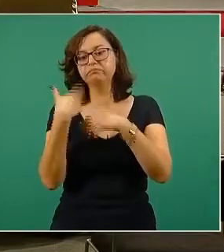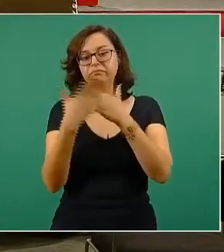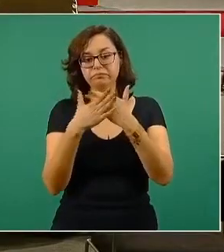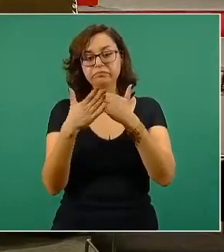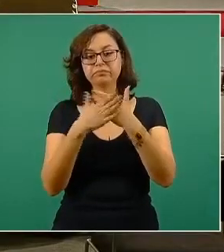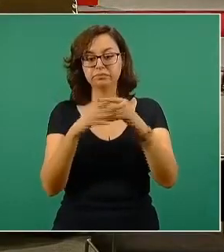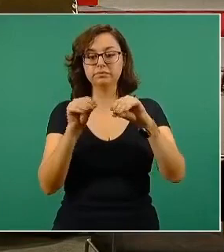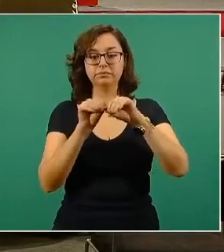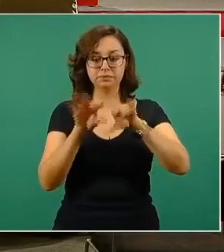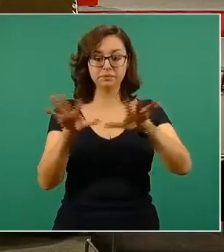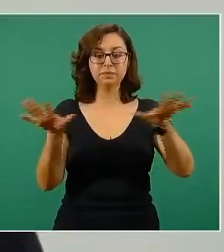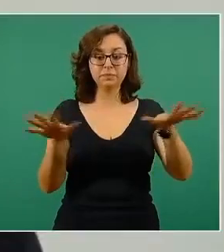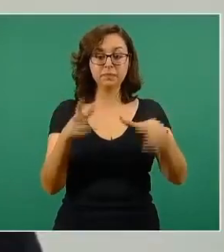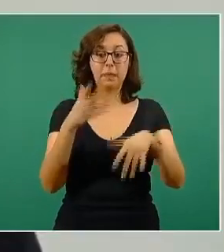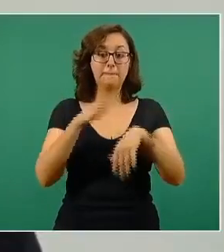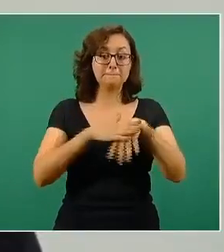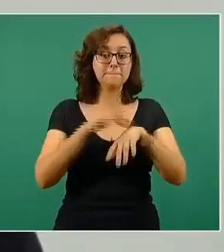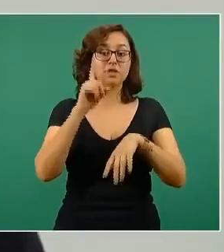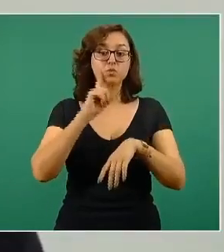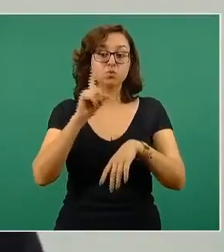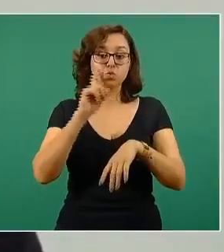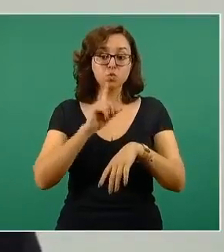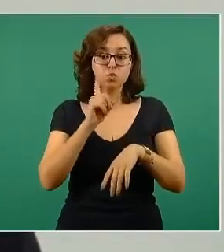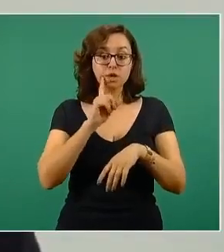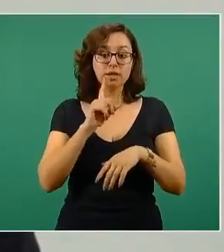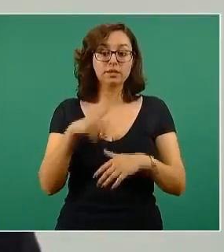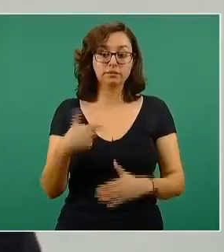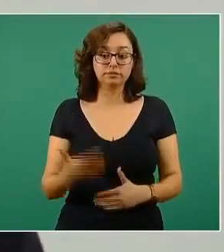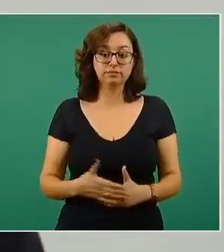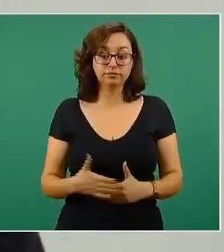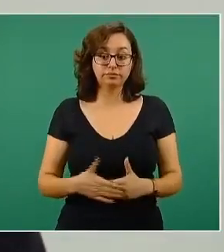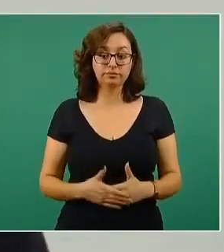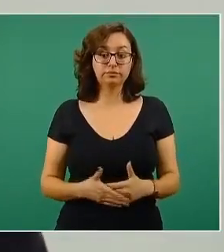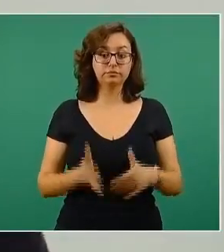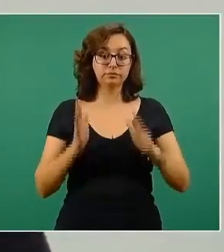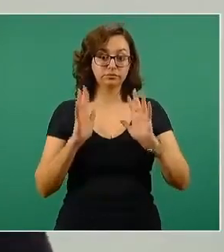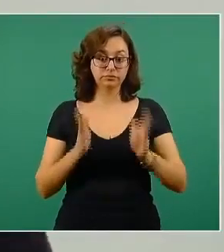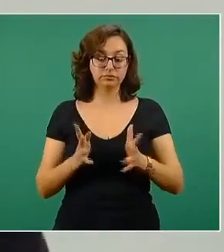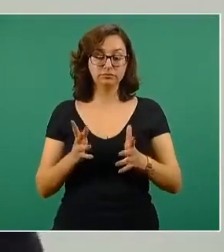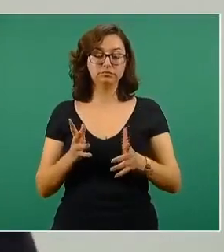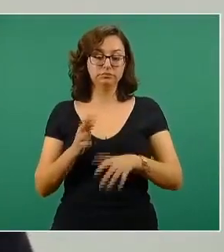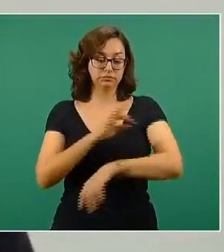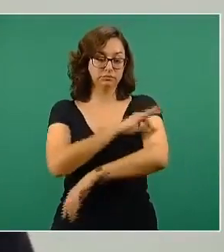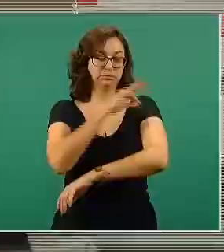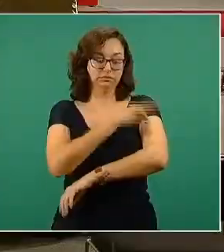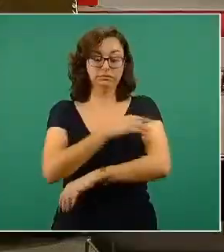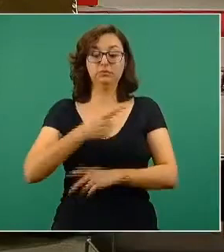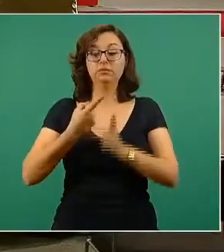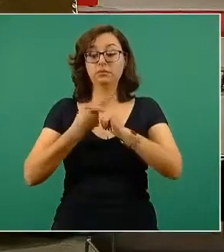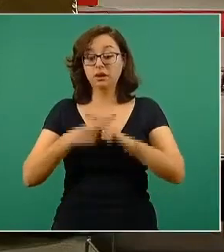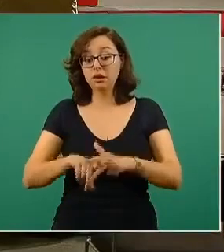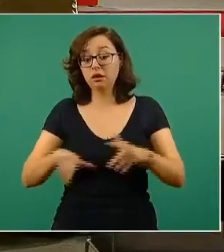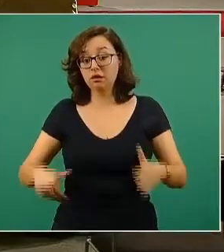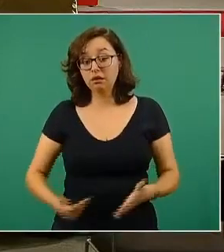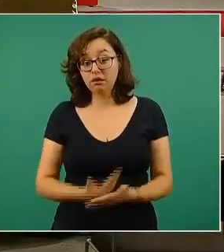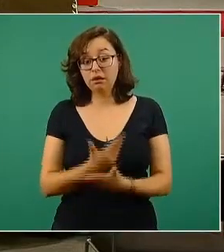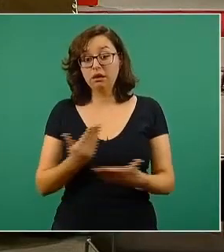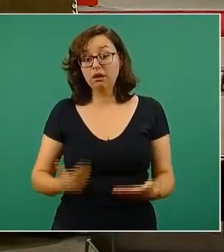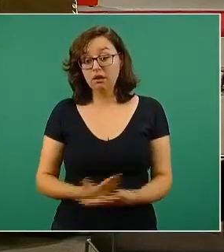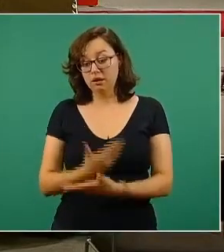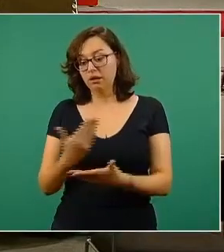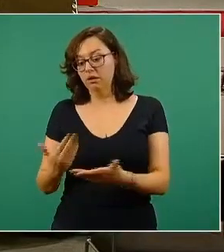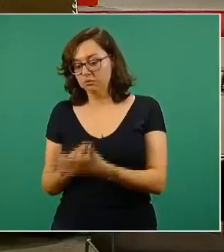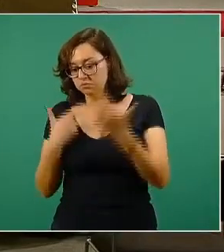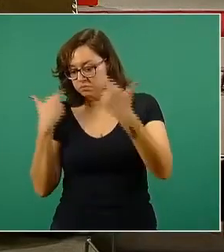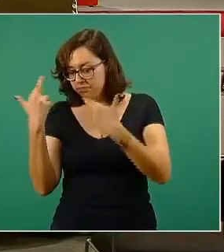cuando haya grupos ya de mujeres embarazadas que hayan sido vacunadas y que estén dando a luz a sus pequeños, pues de seguro